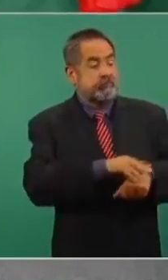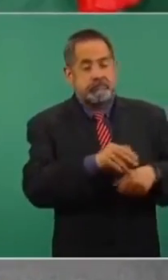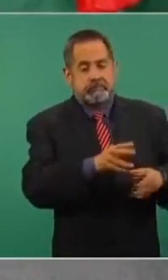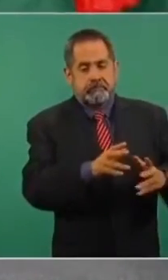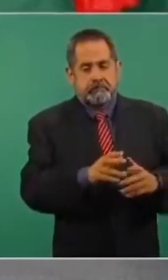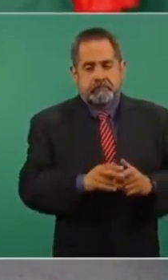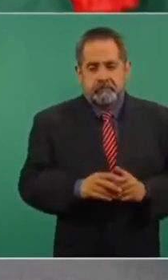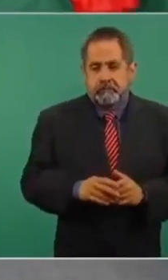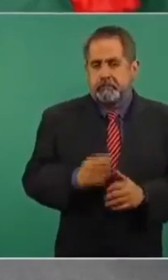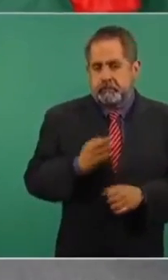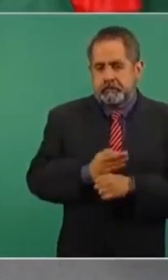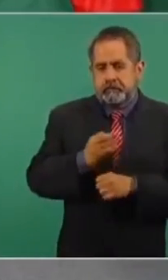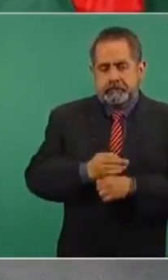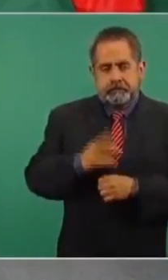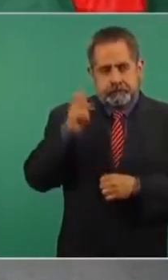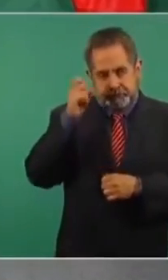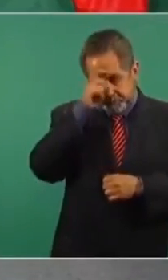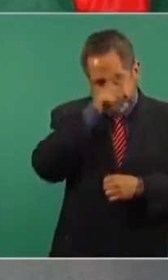cuesta trabajo